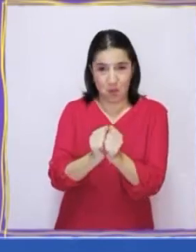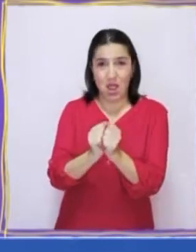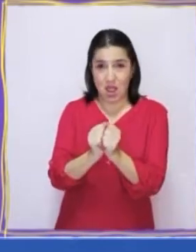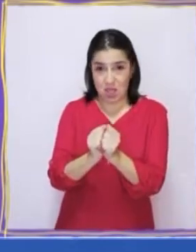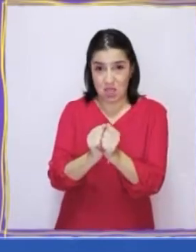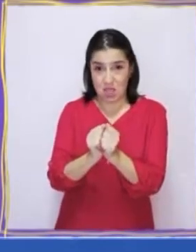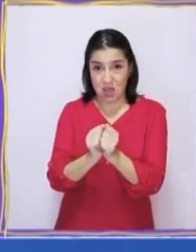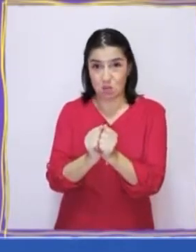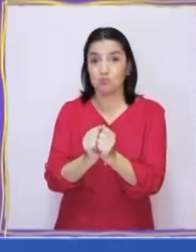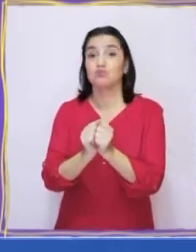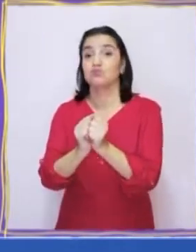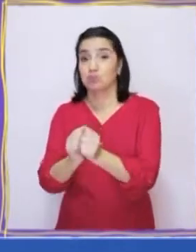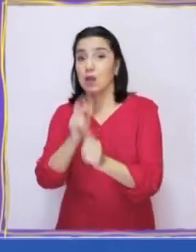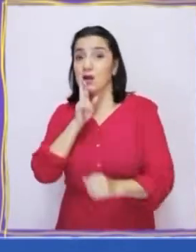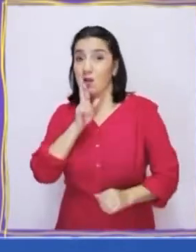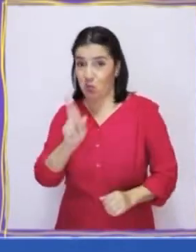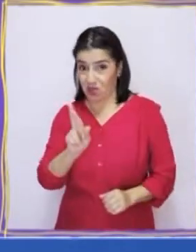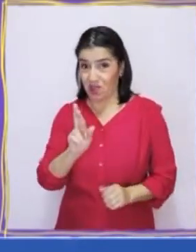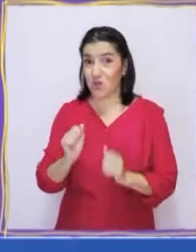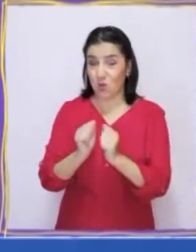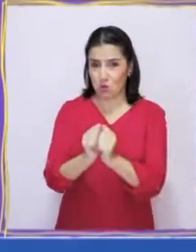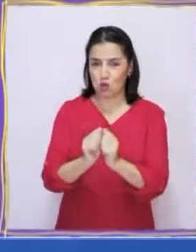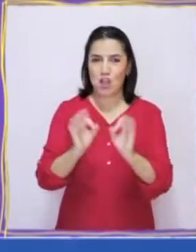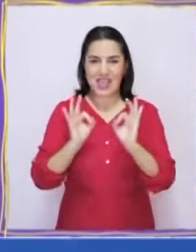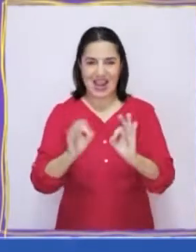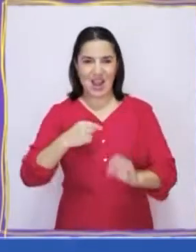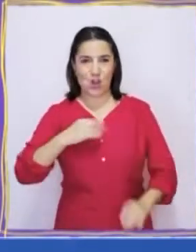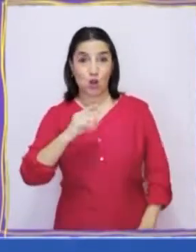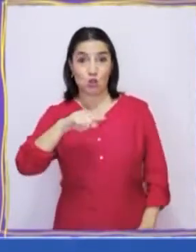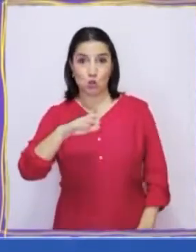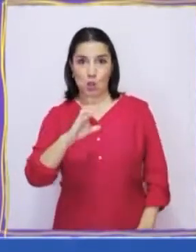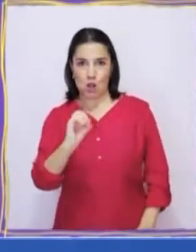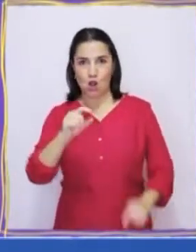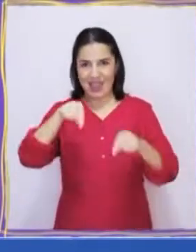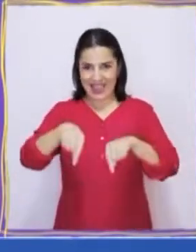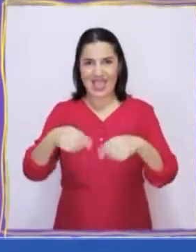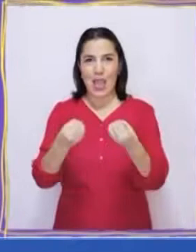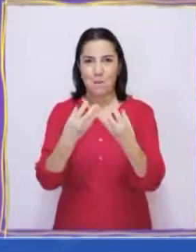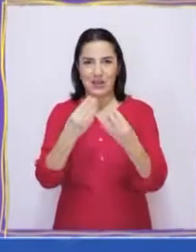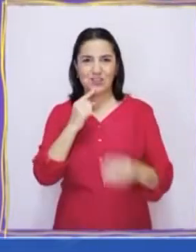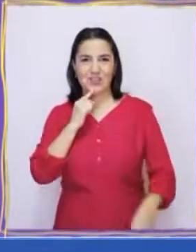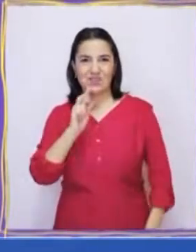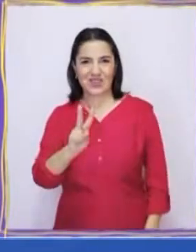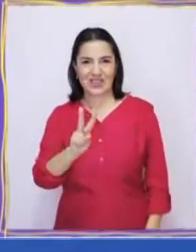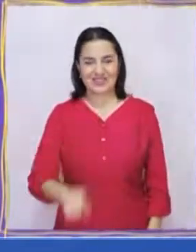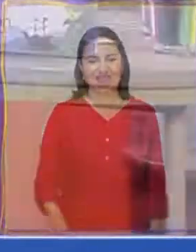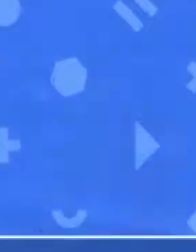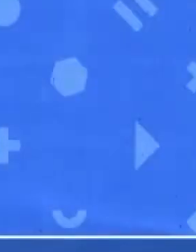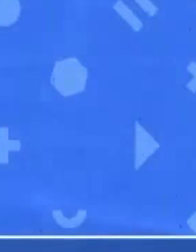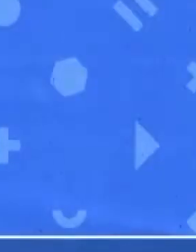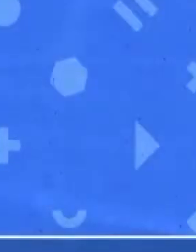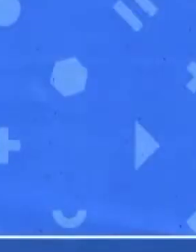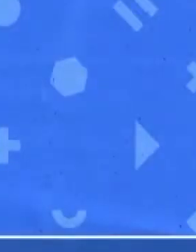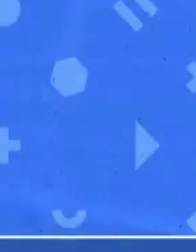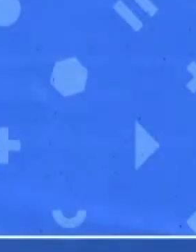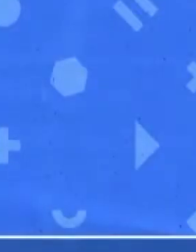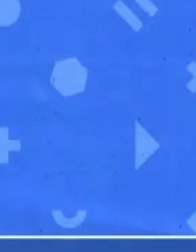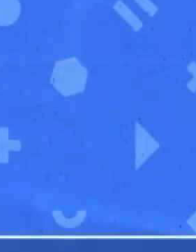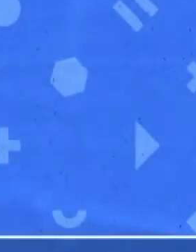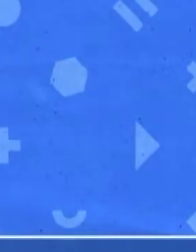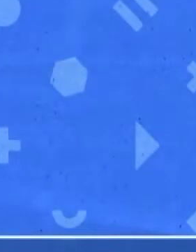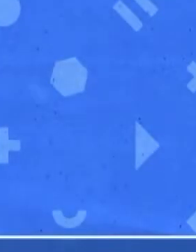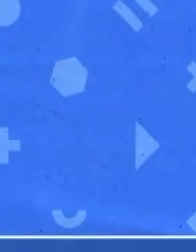acompañan para que así juntos podamos resolver esos misterios? ¡Genial! Soy Consuelo y aquí comienza Aprendo TV.